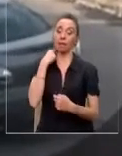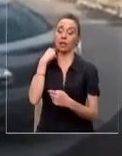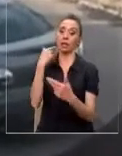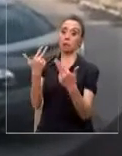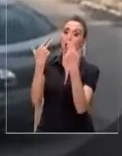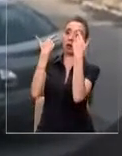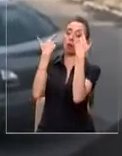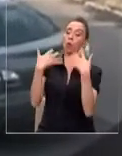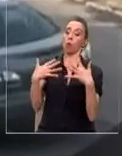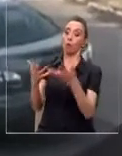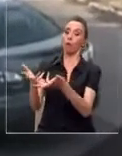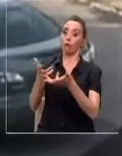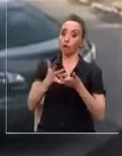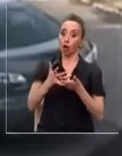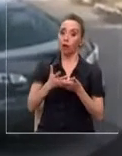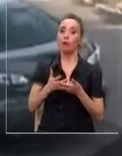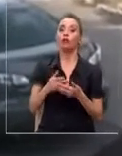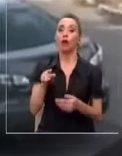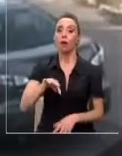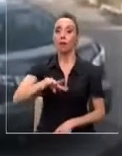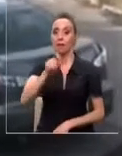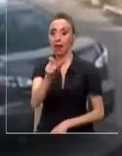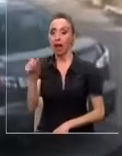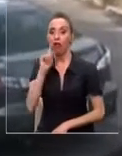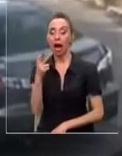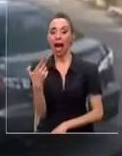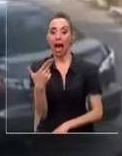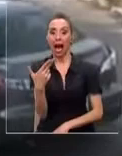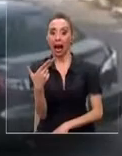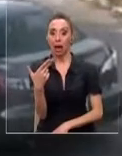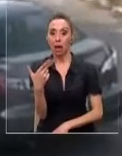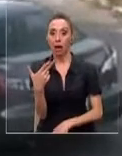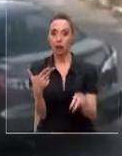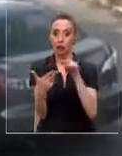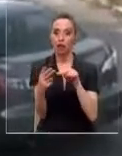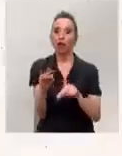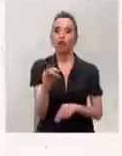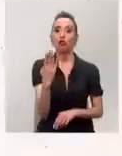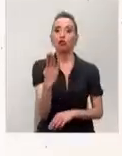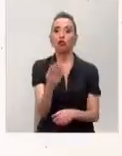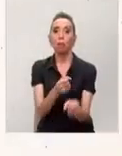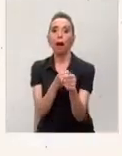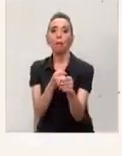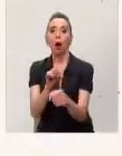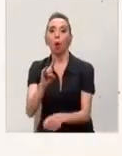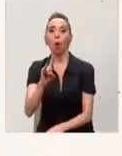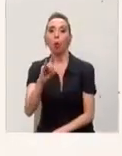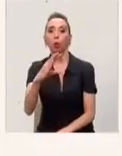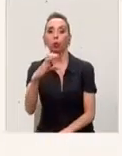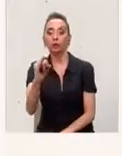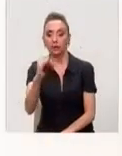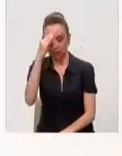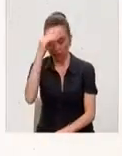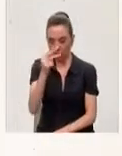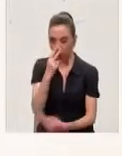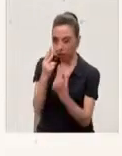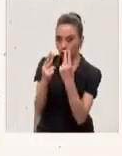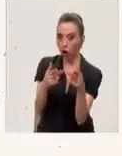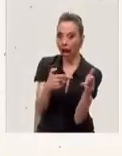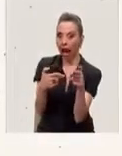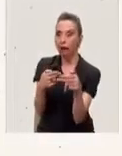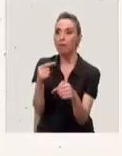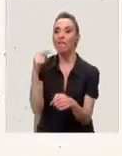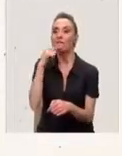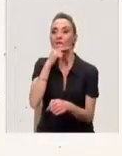violento asalto. Una de las armas que portaban los delincuentes, una aparente subametralladora Uzi. A ojos de expertos, un arma